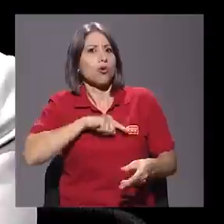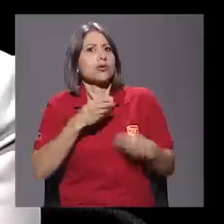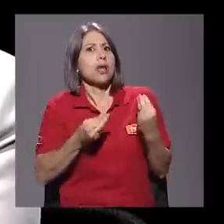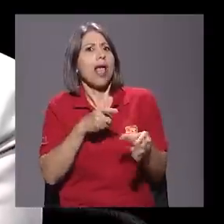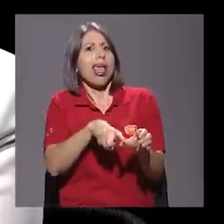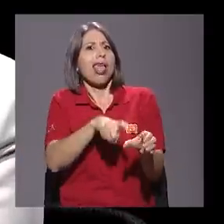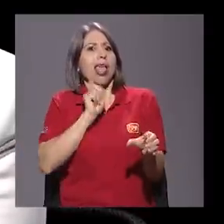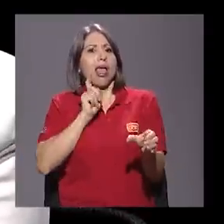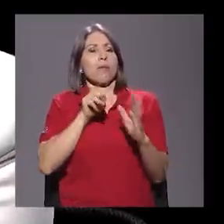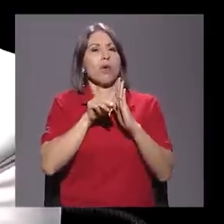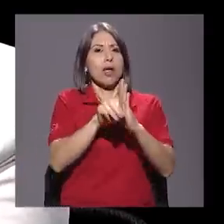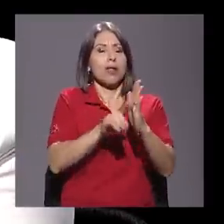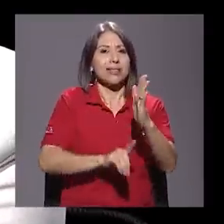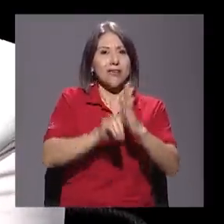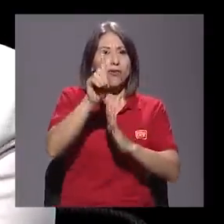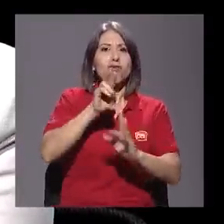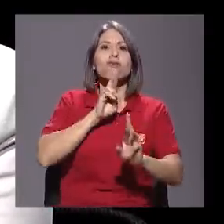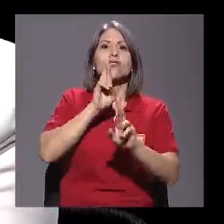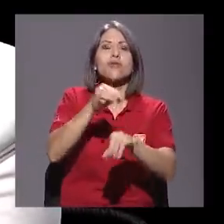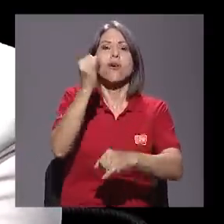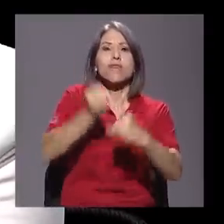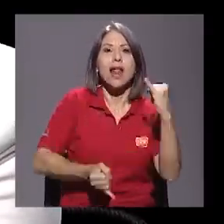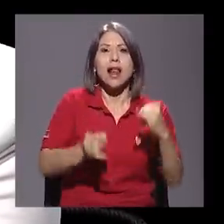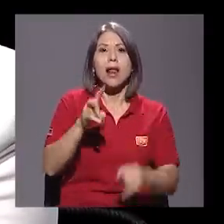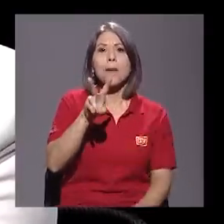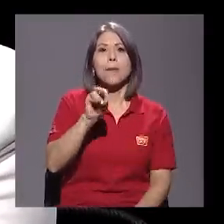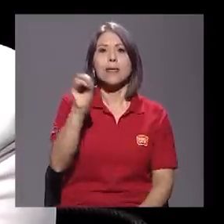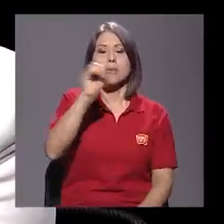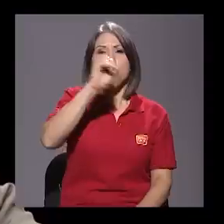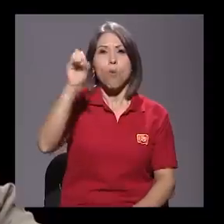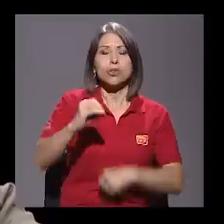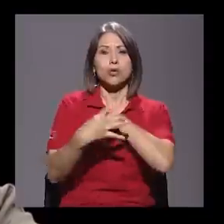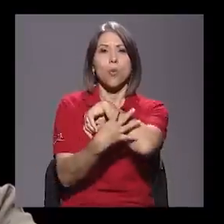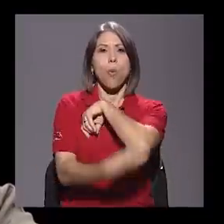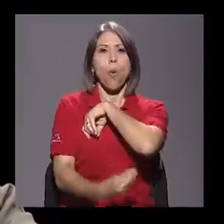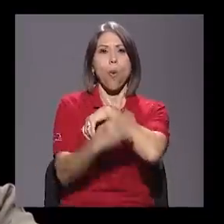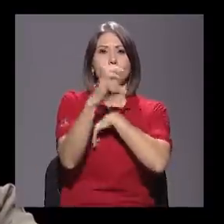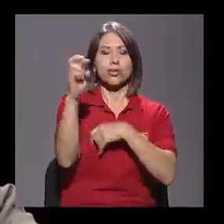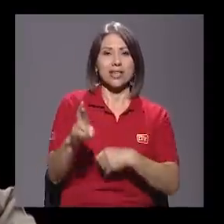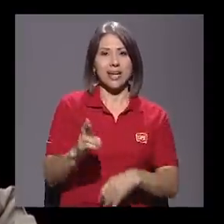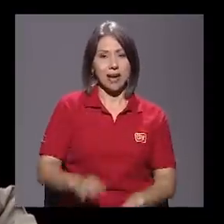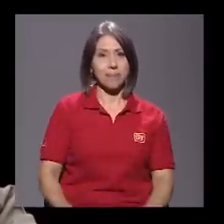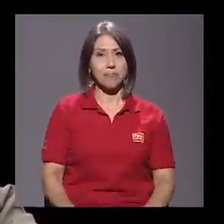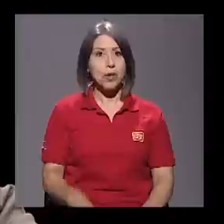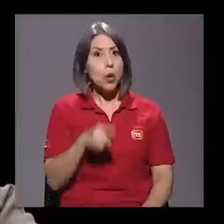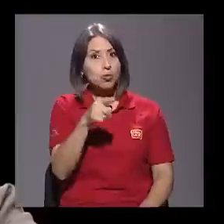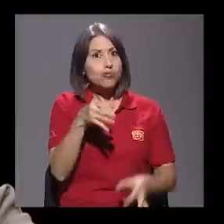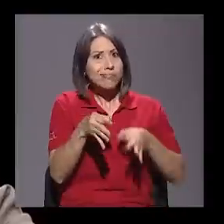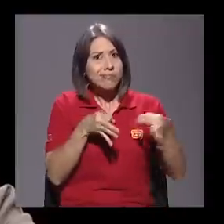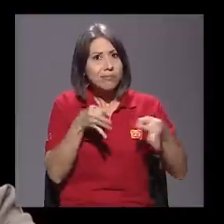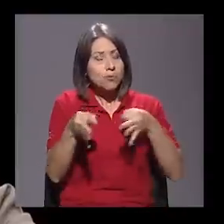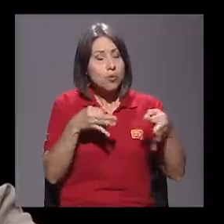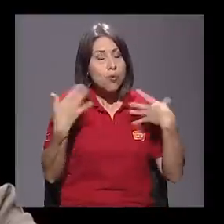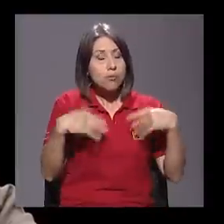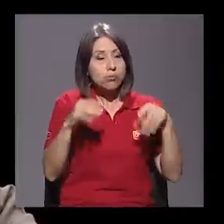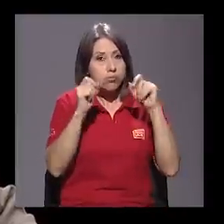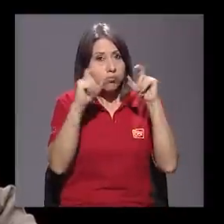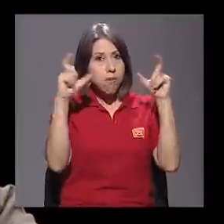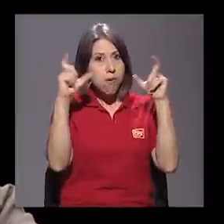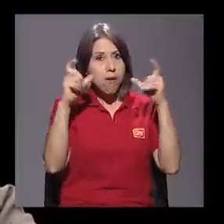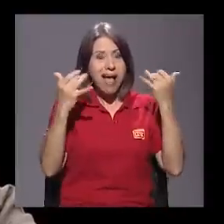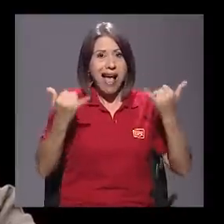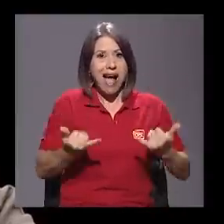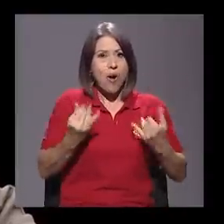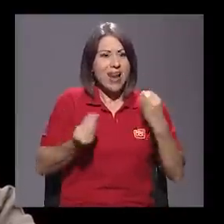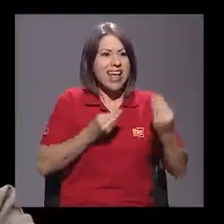modelo de desarrollo. El resultado final es un 20% de pobreza en Costa Rica. Con ese dibujo que nos hace, que es verdaderamente alarmante, ahora